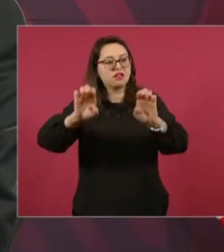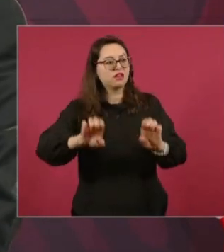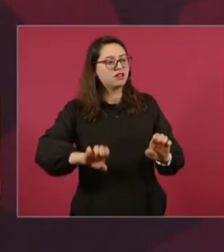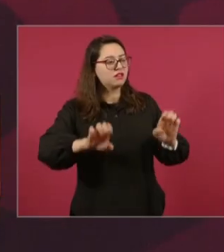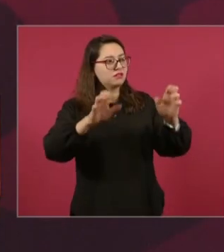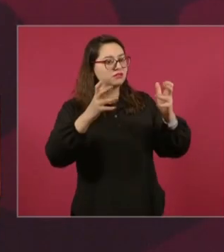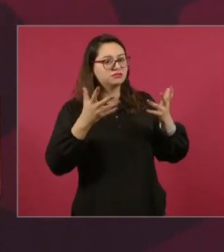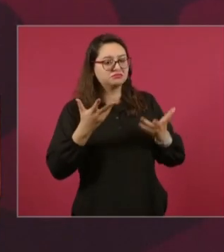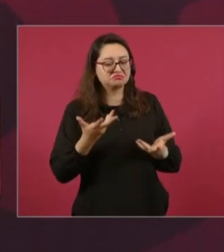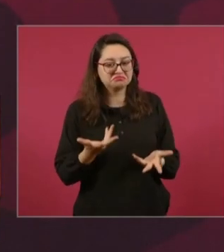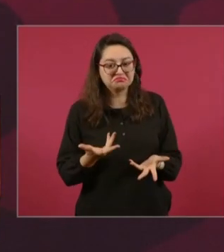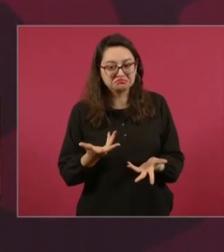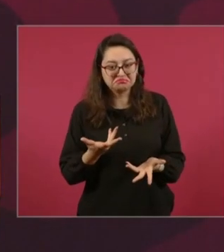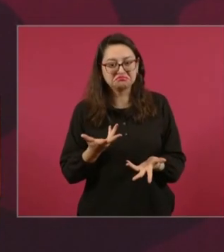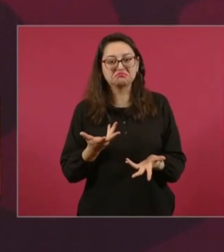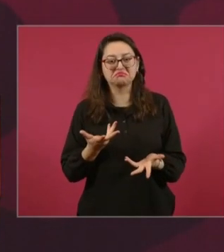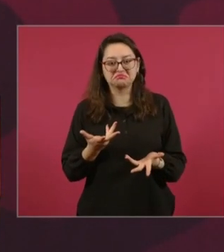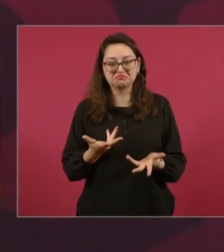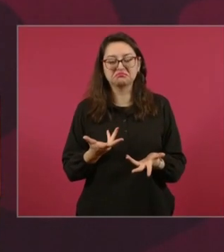Han